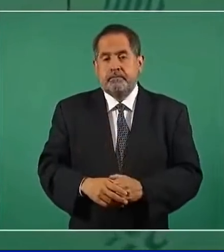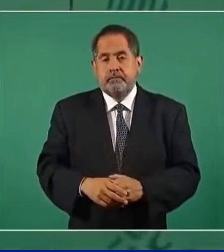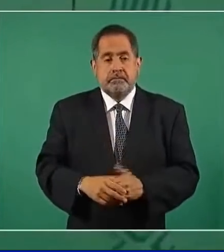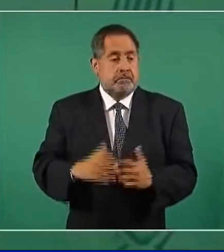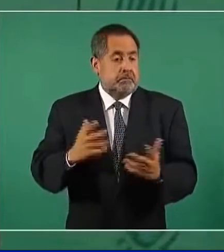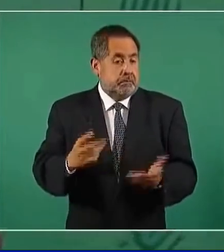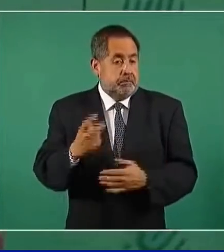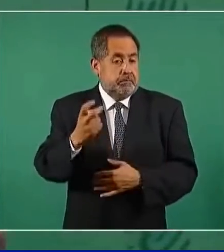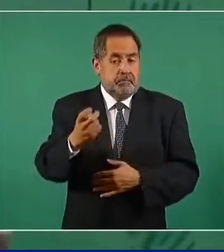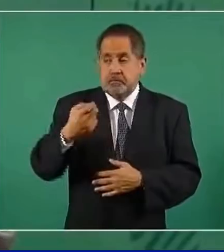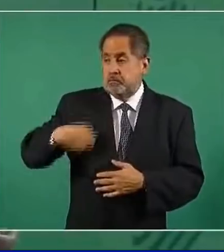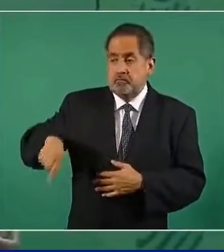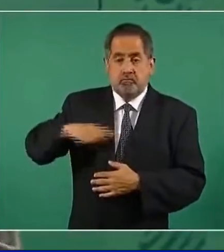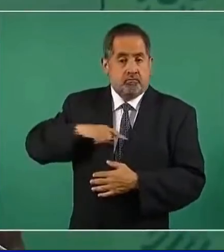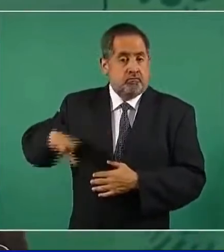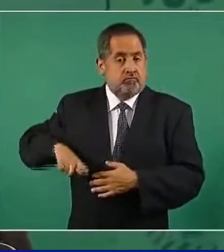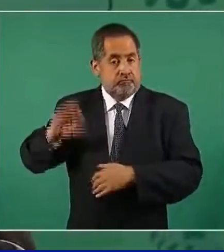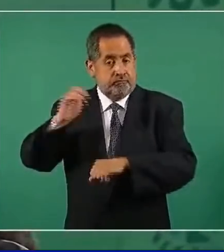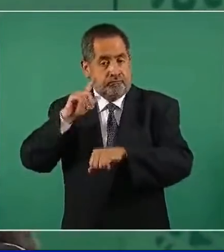nosotros